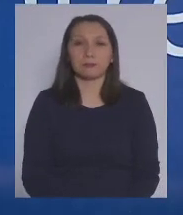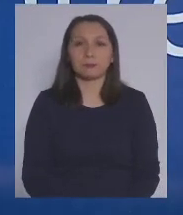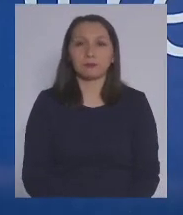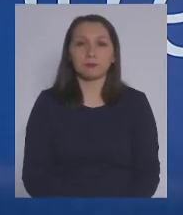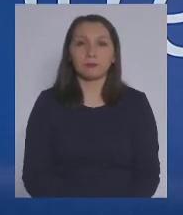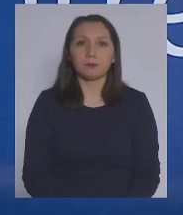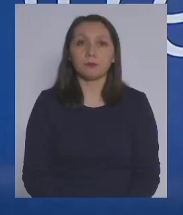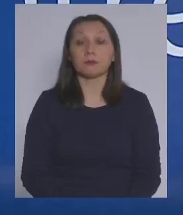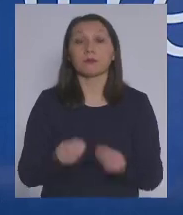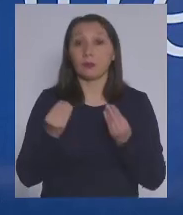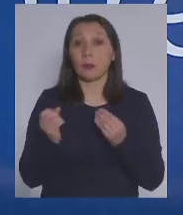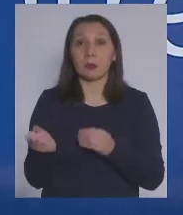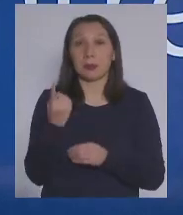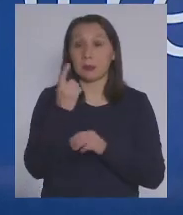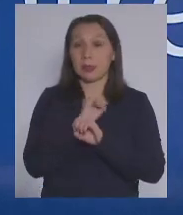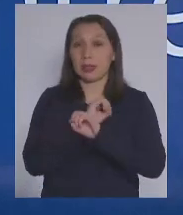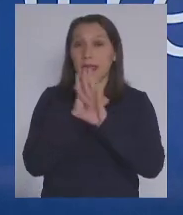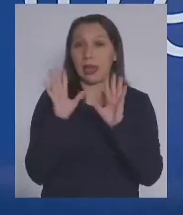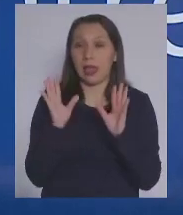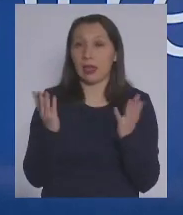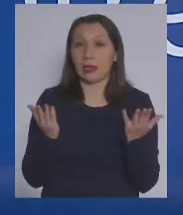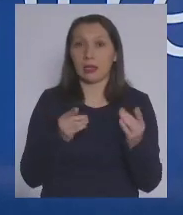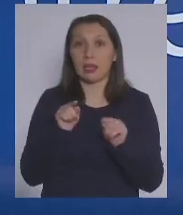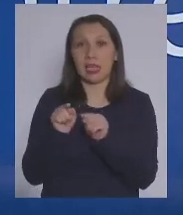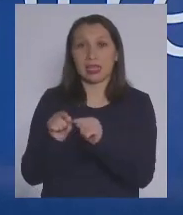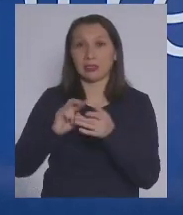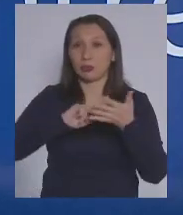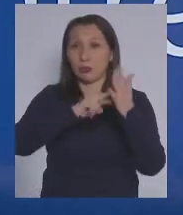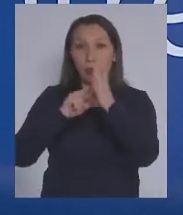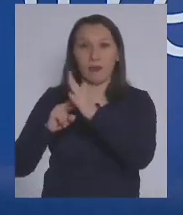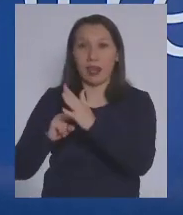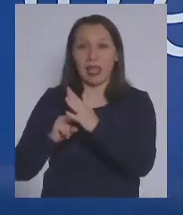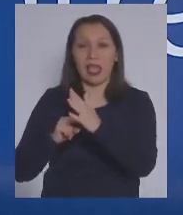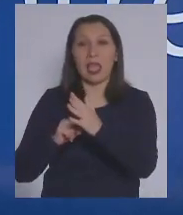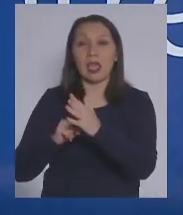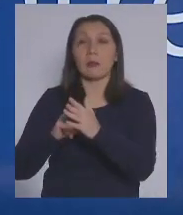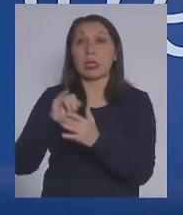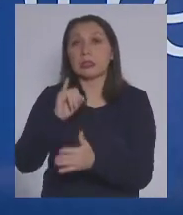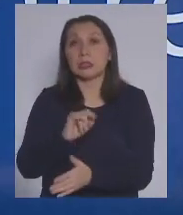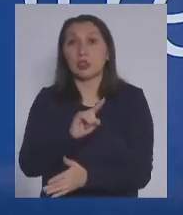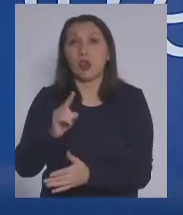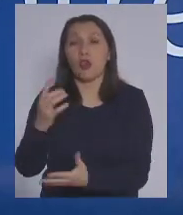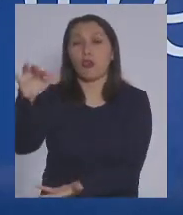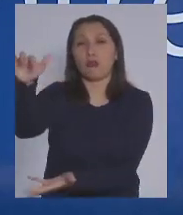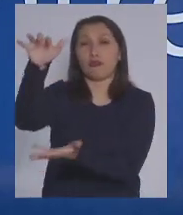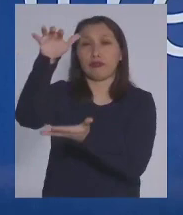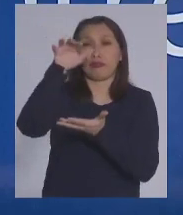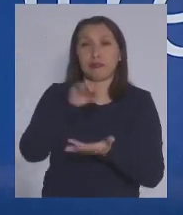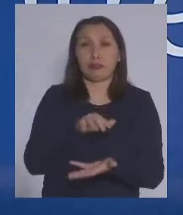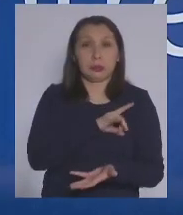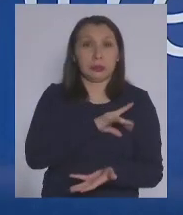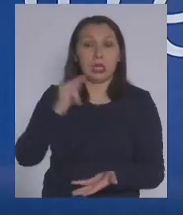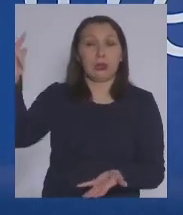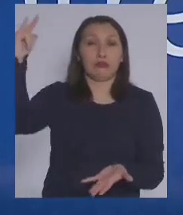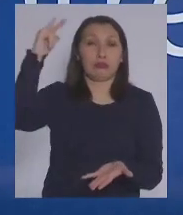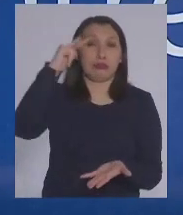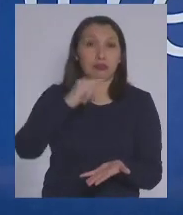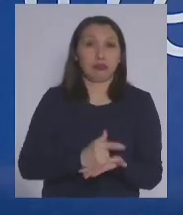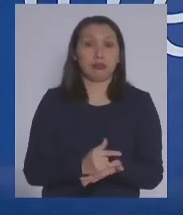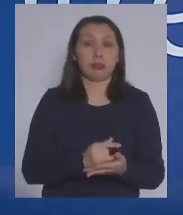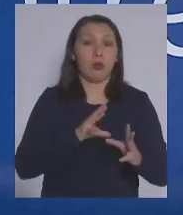bueno primero aclarar que estos problemas de si llegaron o los ventiladores se sucedieron